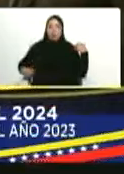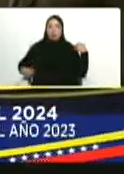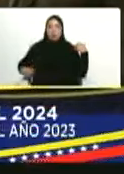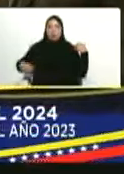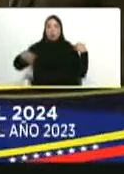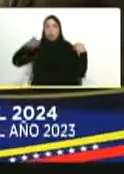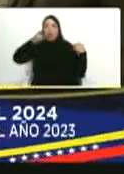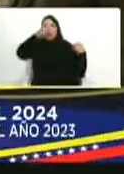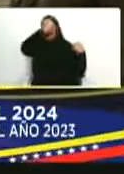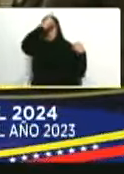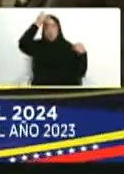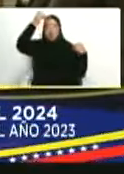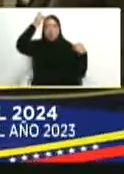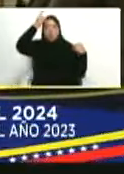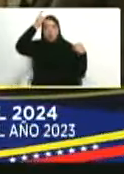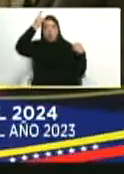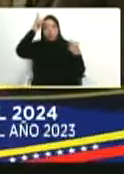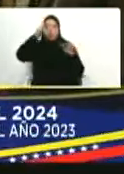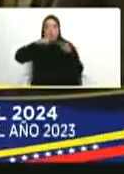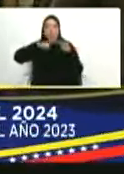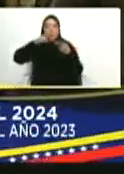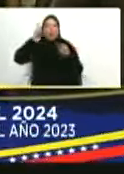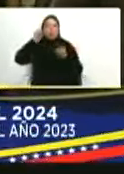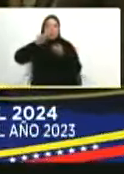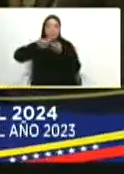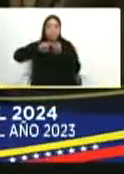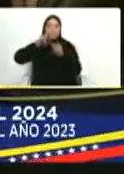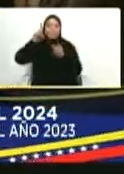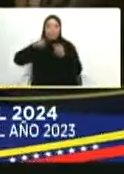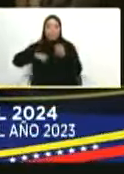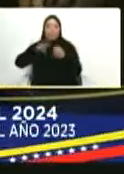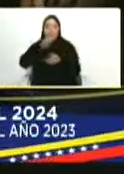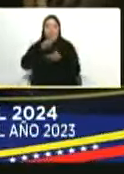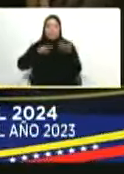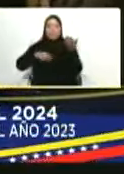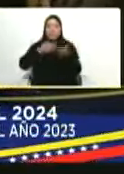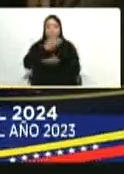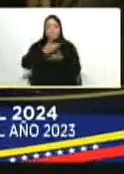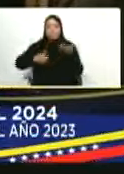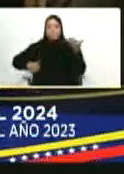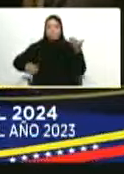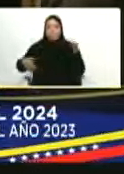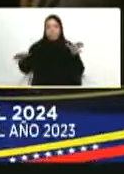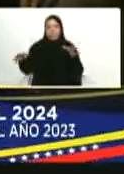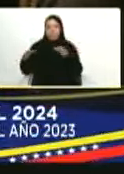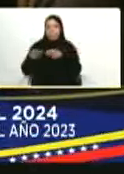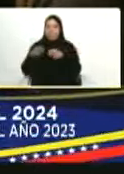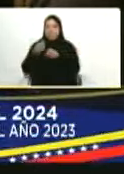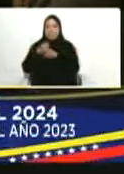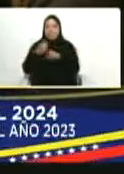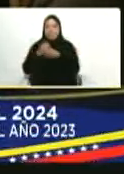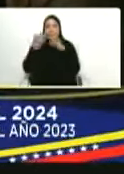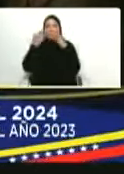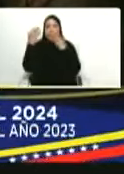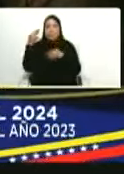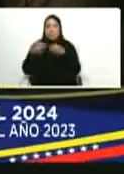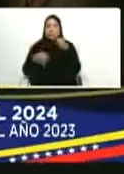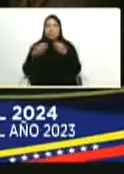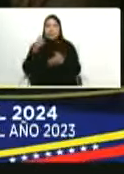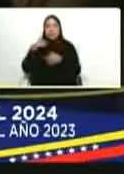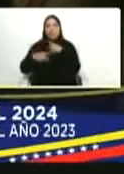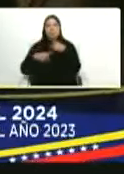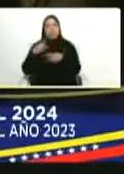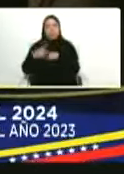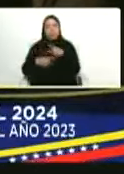la Asamblea Nacional, la doctora Cilia Flores de Maduro, como vicepresidenta de esta comisión, con el objetivo de optimizar los